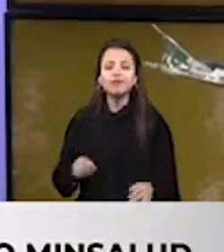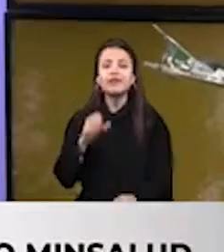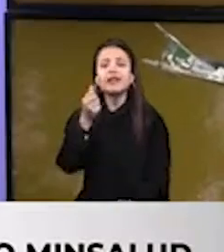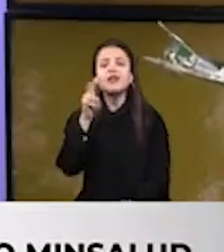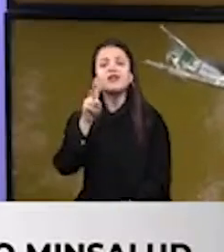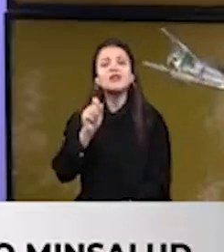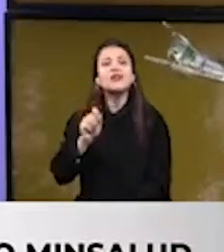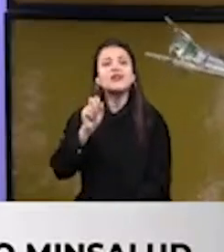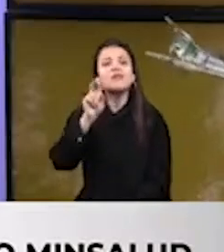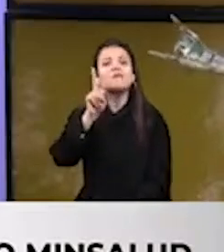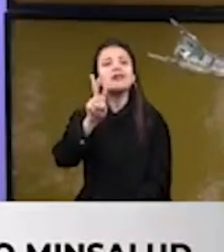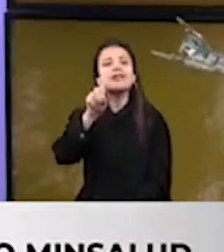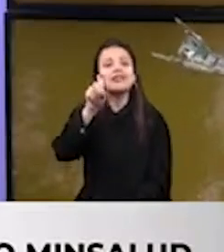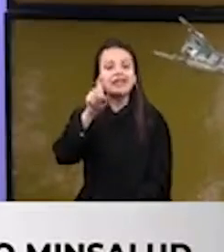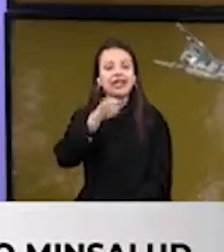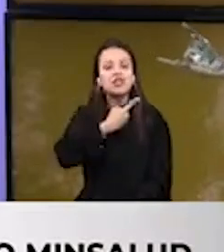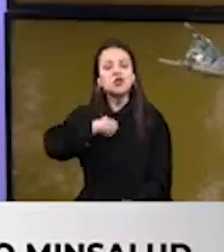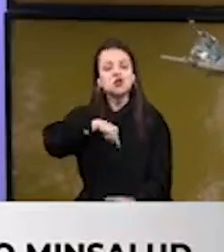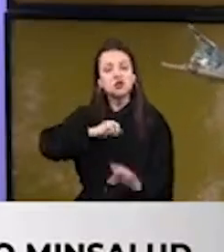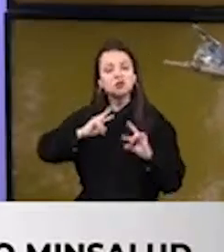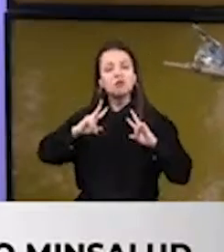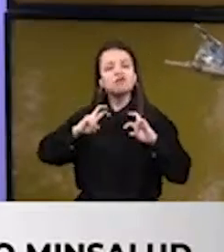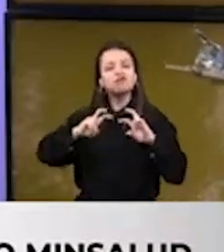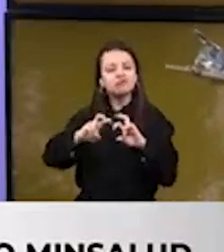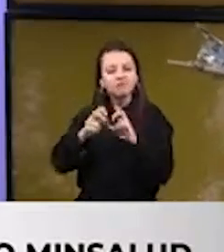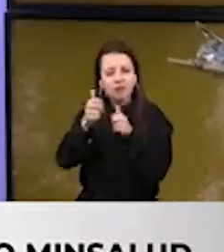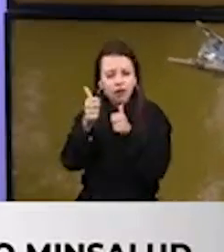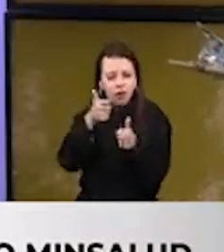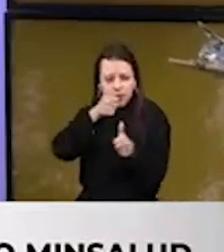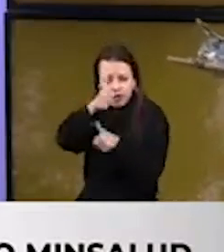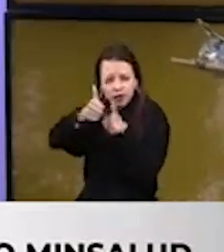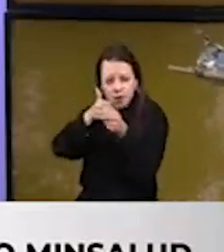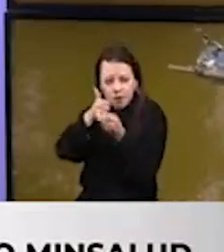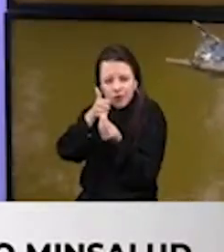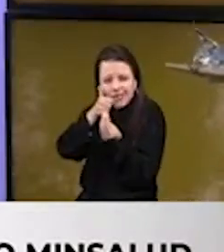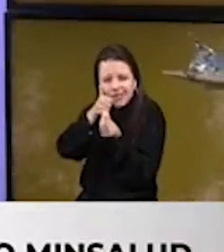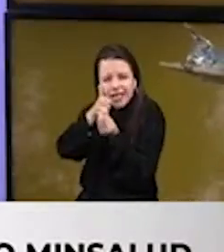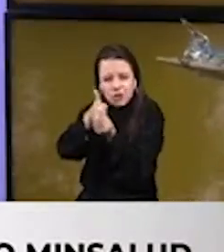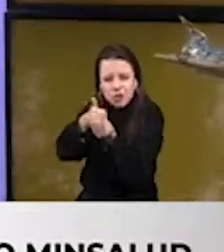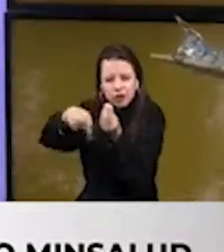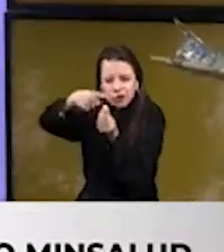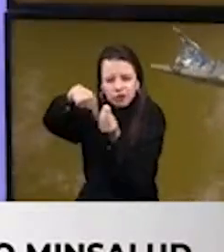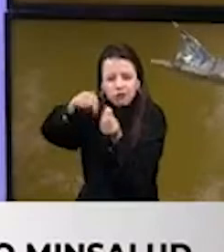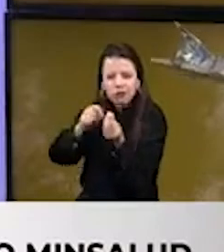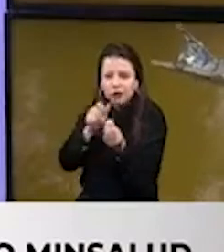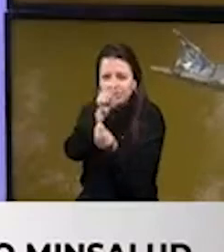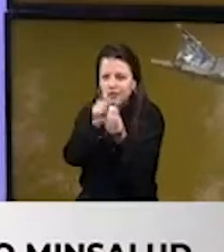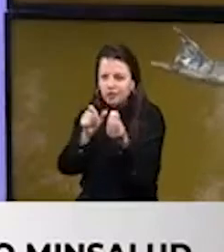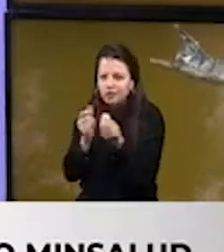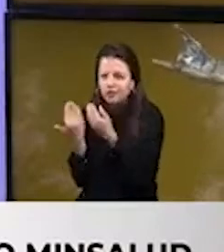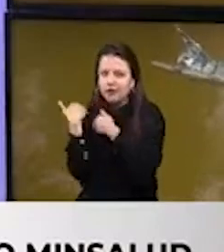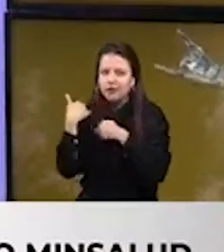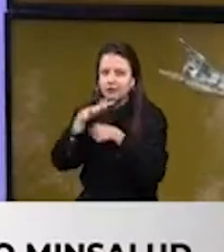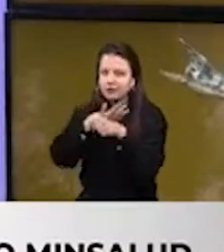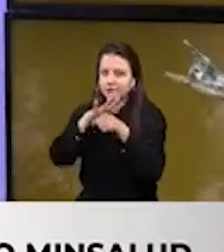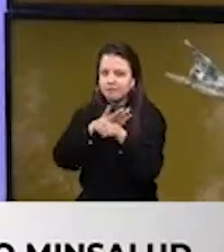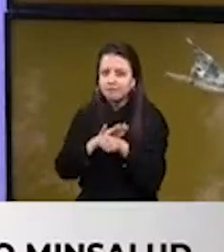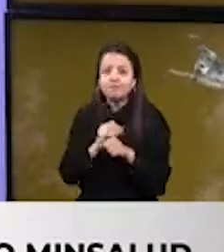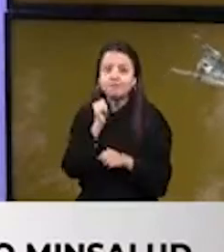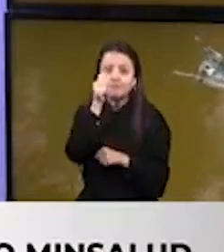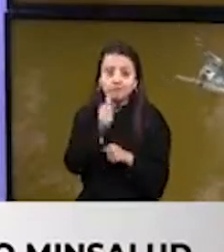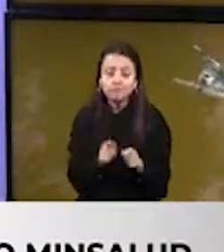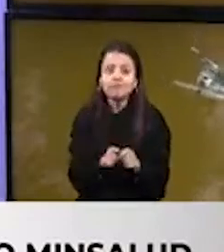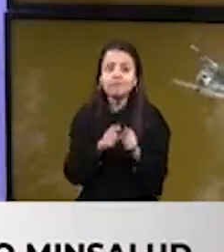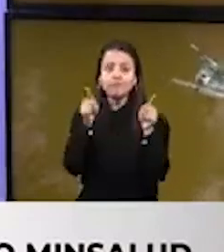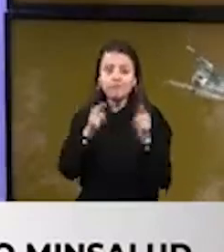seguiremos investigando y le haremos seguimiento a esta gravísima denuncia. Mañana tendremos más hospitales, más regiones